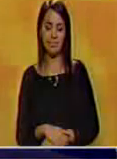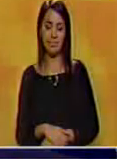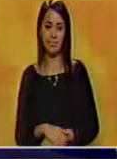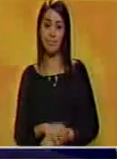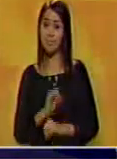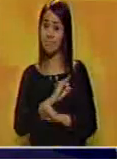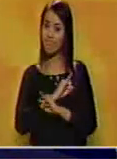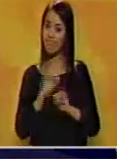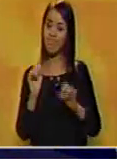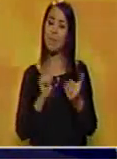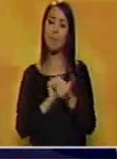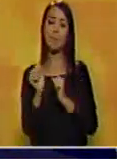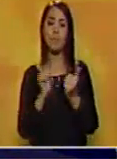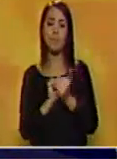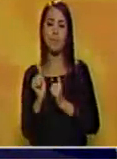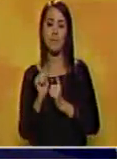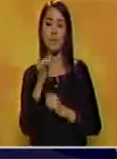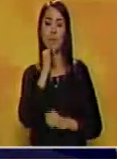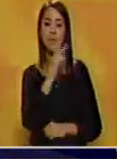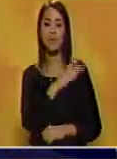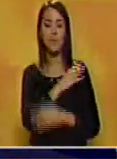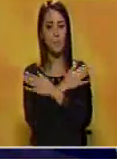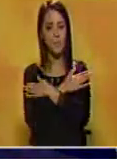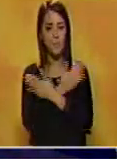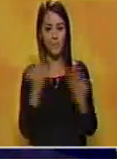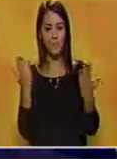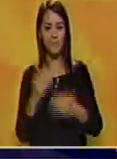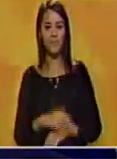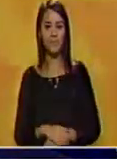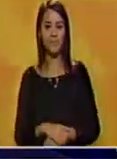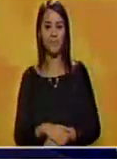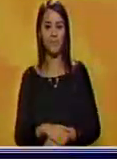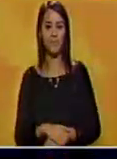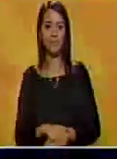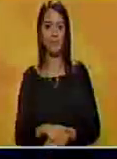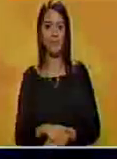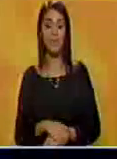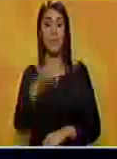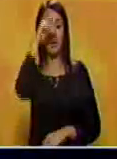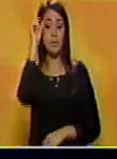Amigos, hasta aquí la información deportiva en su noticiero Venevisión. Un fuerte abrazo para todos. Volvemos con Endrine con Milagros.